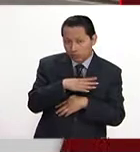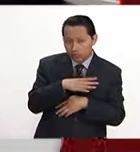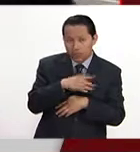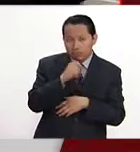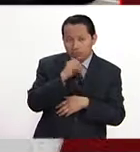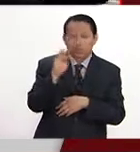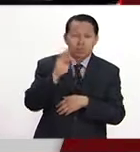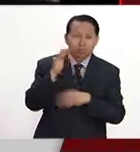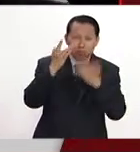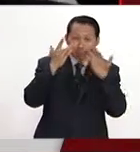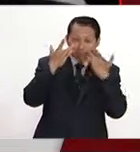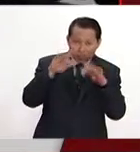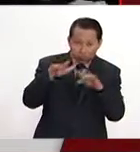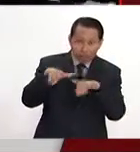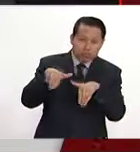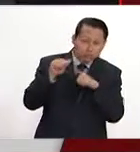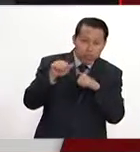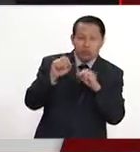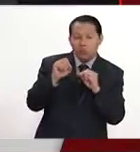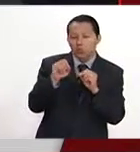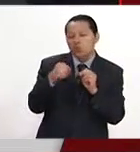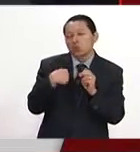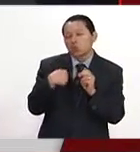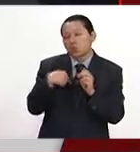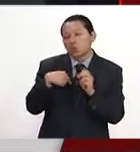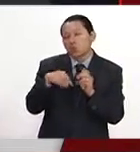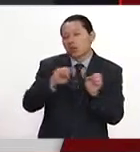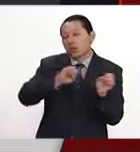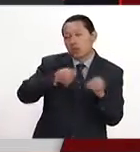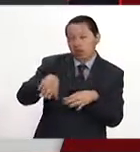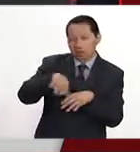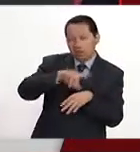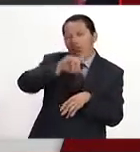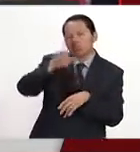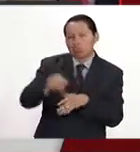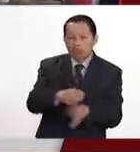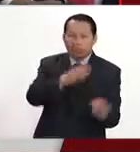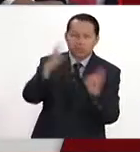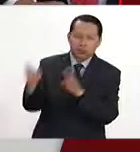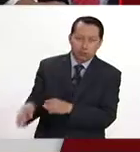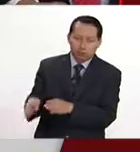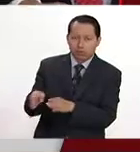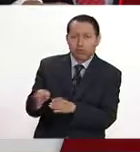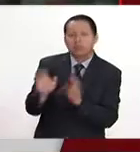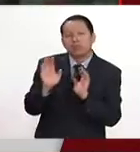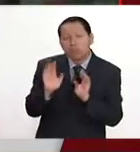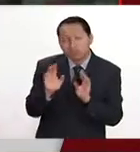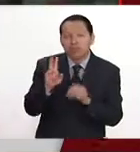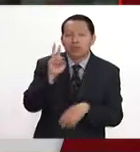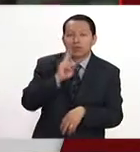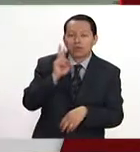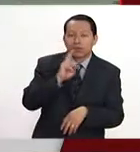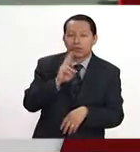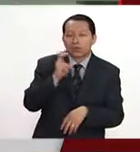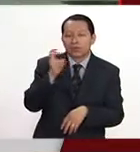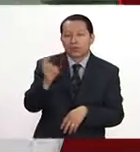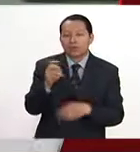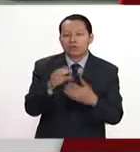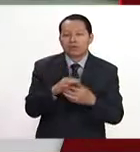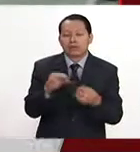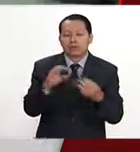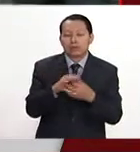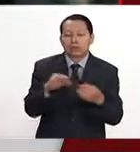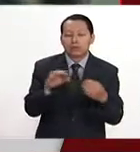manera, salirse o decir me levanto de la mesa y luego vemos, cosas por el estilo, ¿no? Entonces, sí estamos hablando de